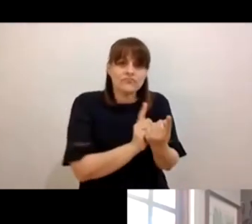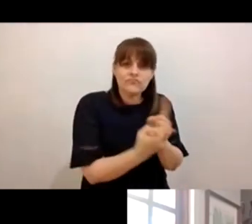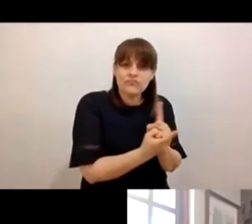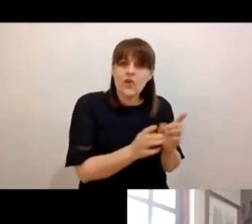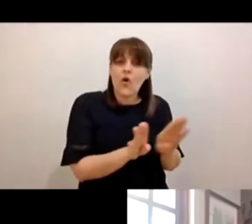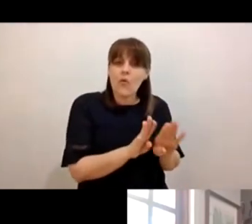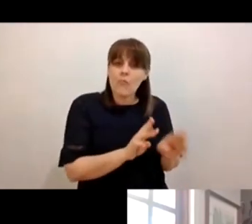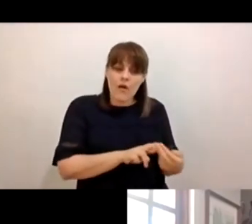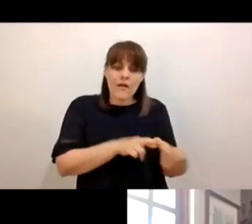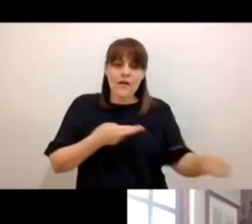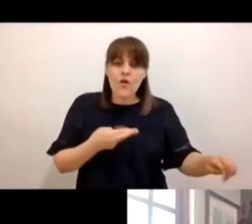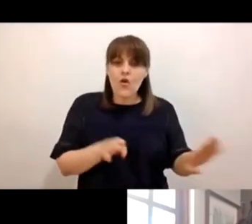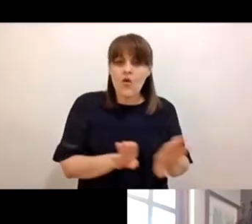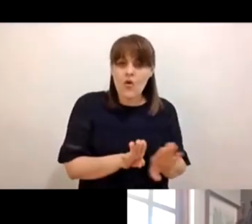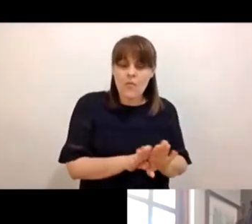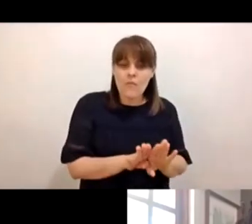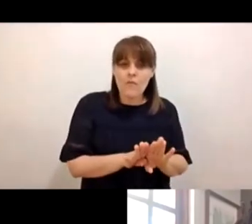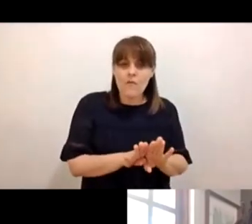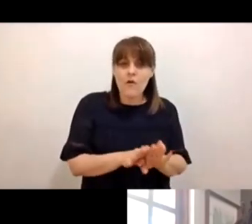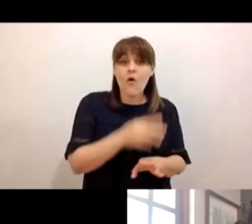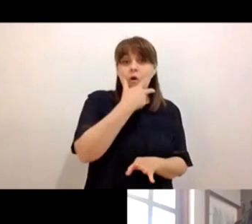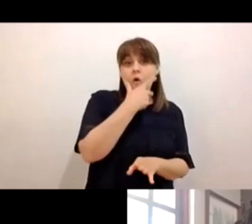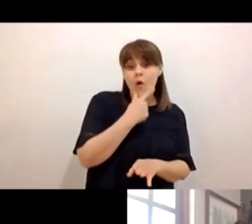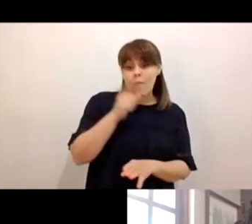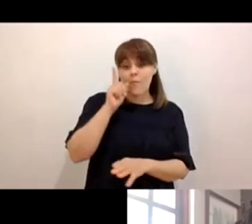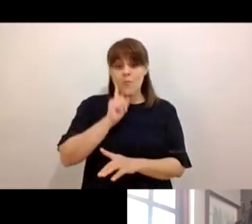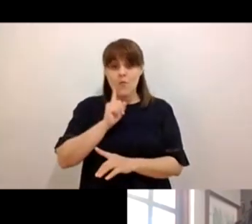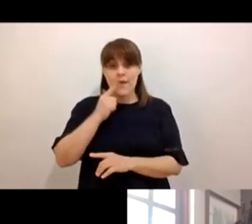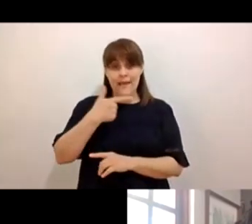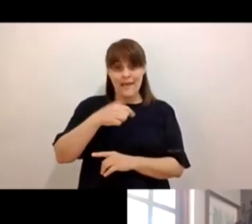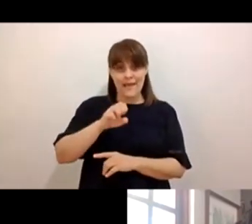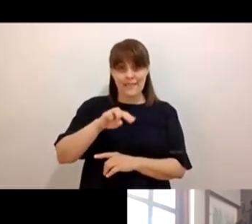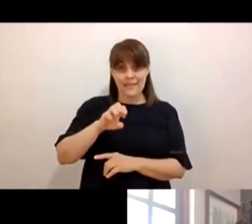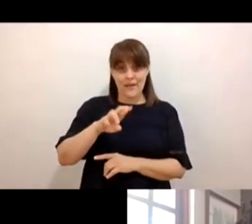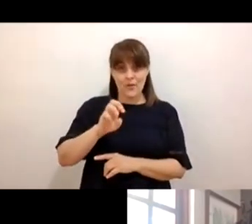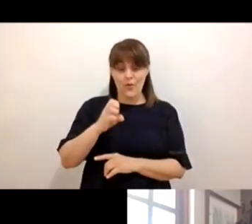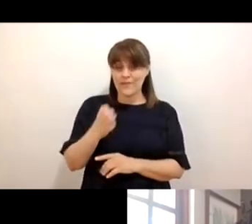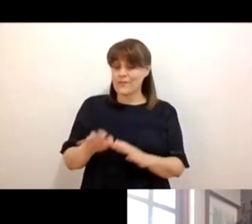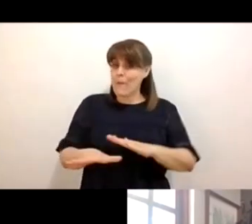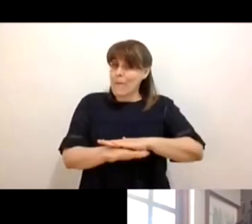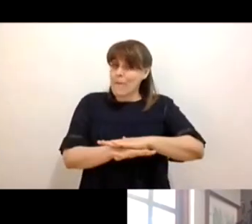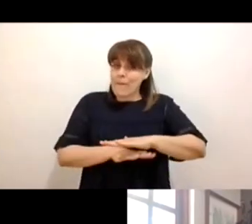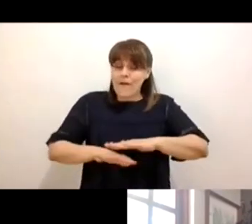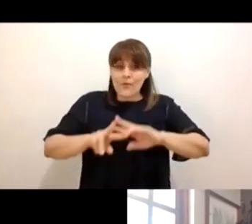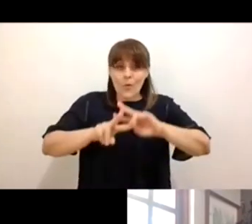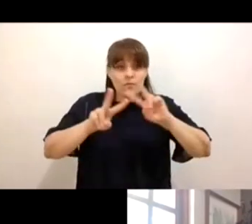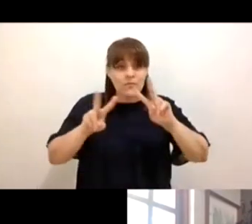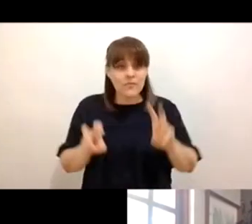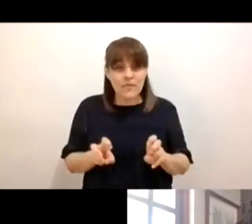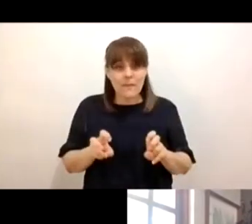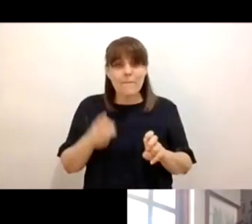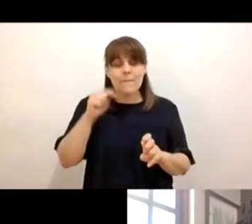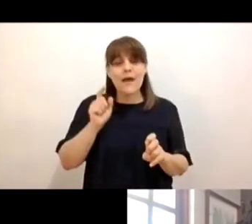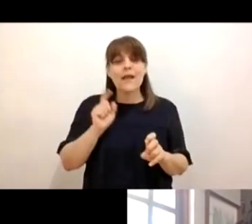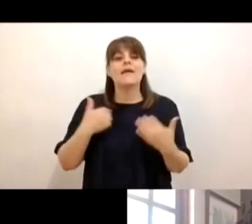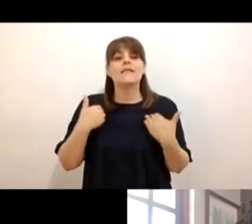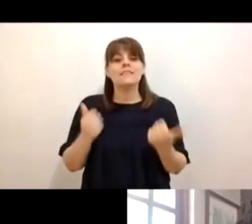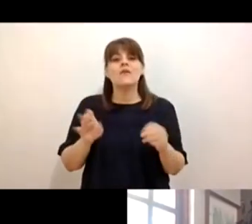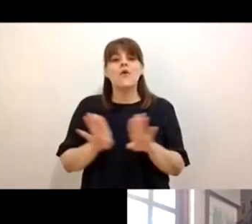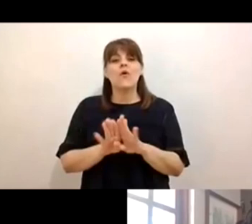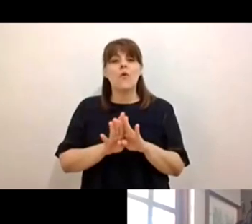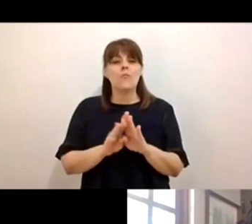el papel aquí del género como categoría es fundamental para comprender la forma de relacionamiento